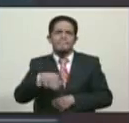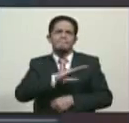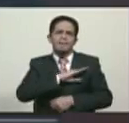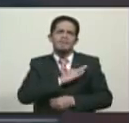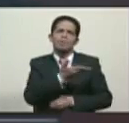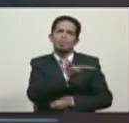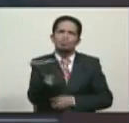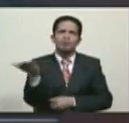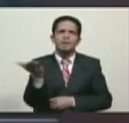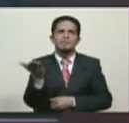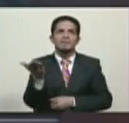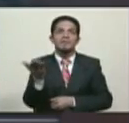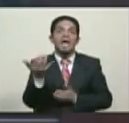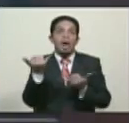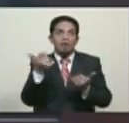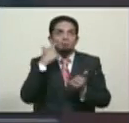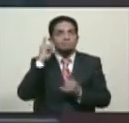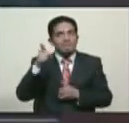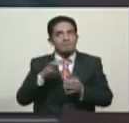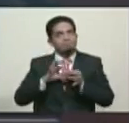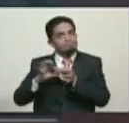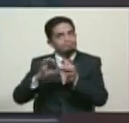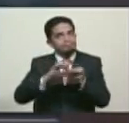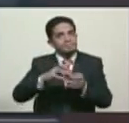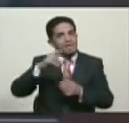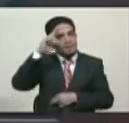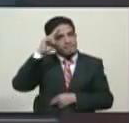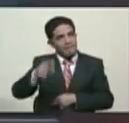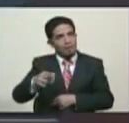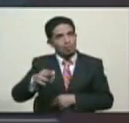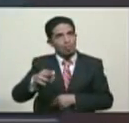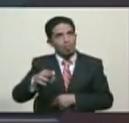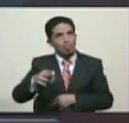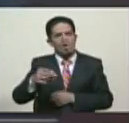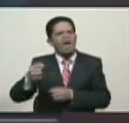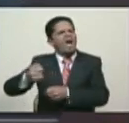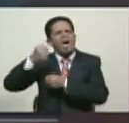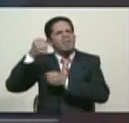la fraternidad y el respeto. Nuestras únicas armas